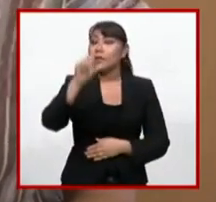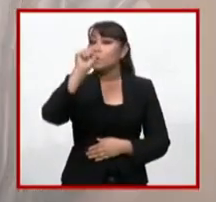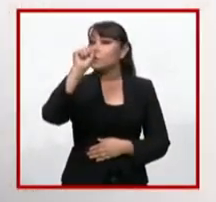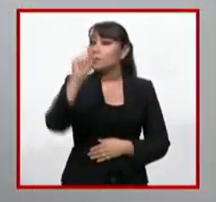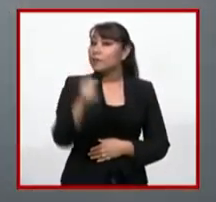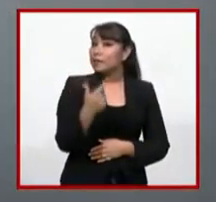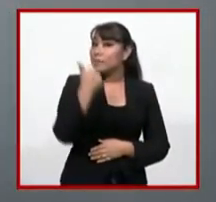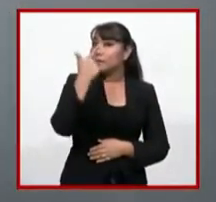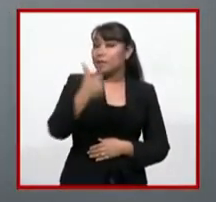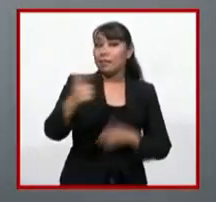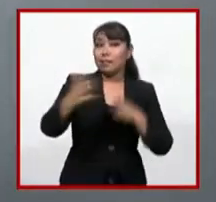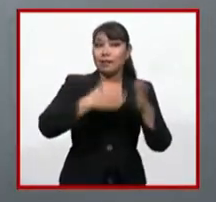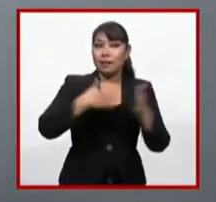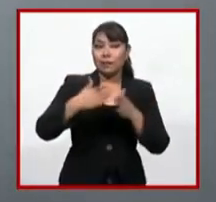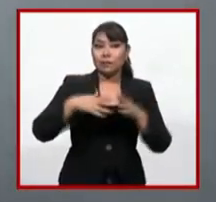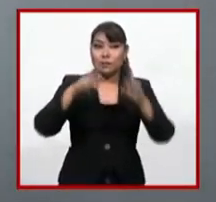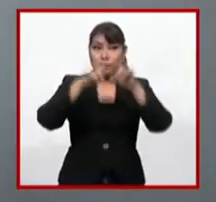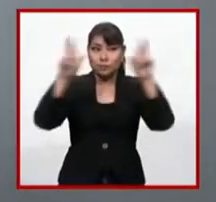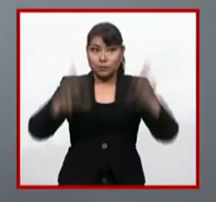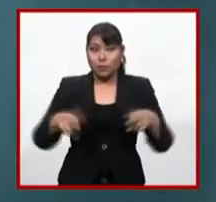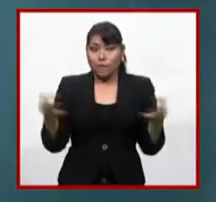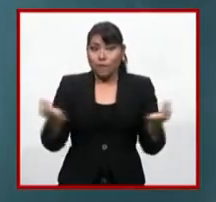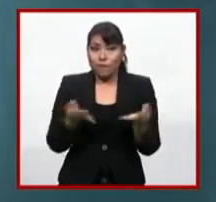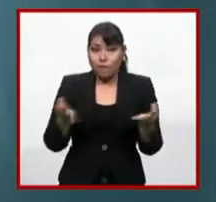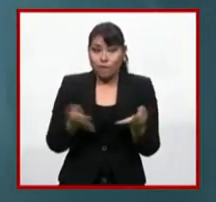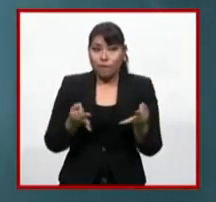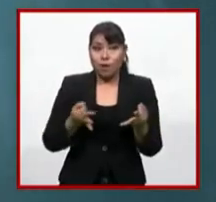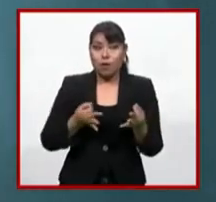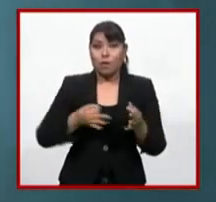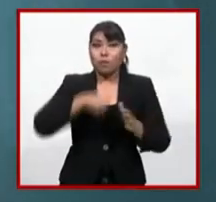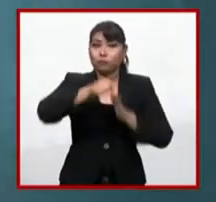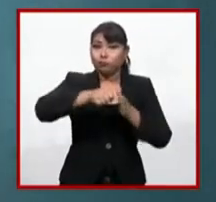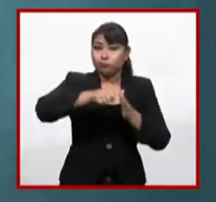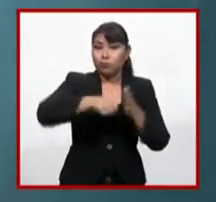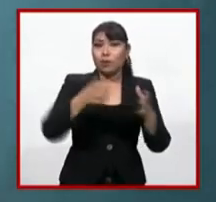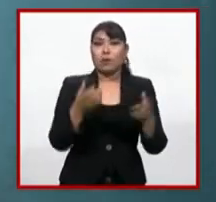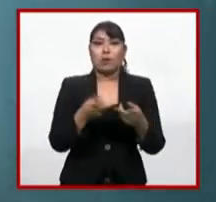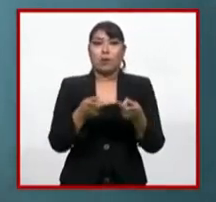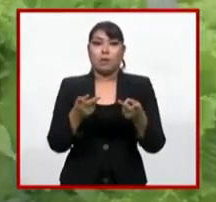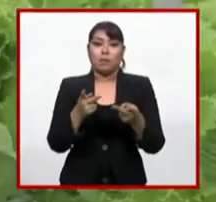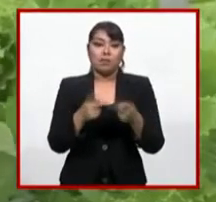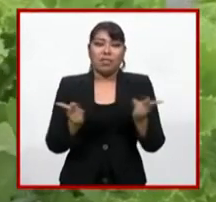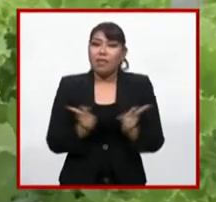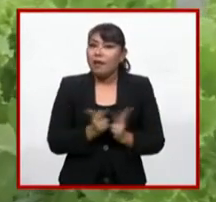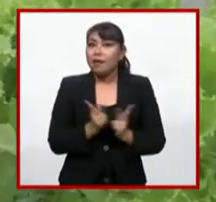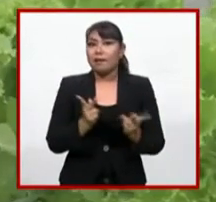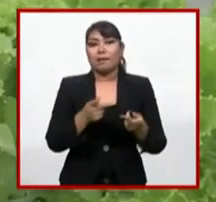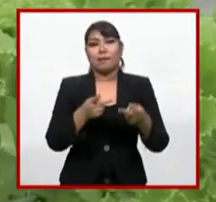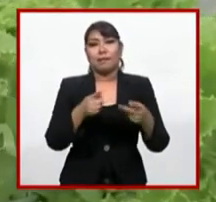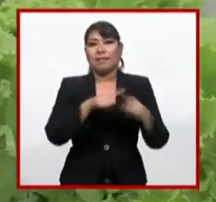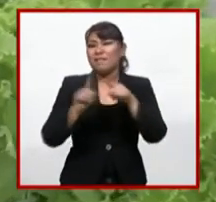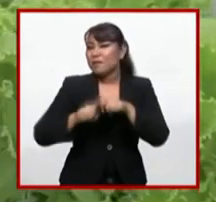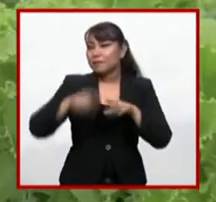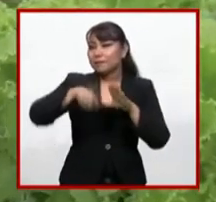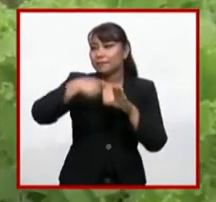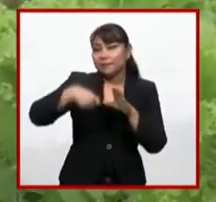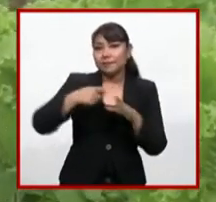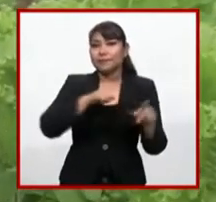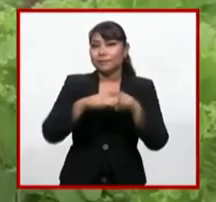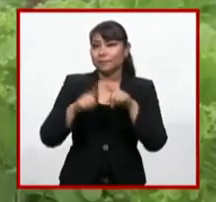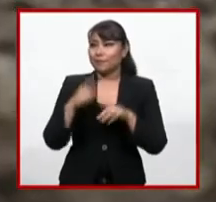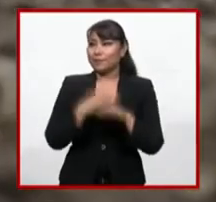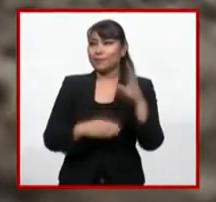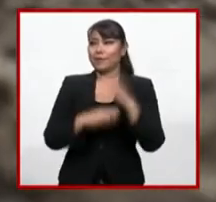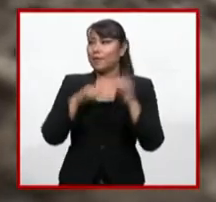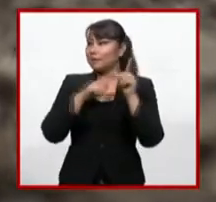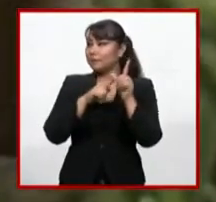167 cocinas con refrigeradores, molinos, vajillas, cubiertos Además, seguimos colocando